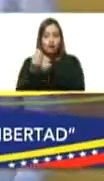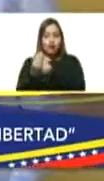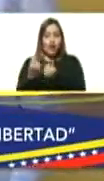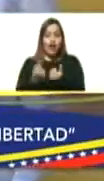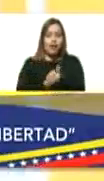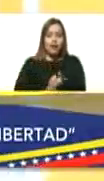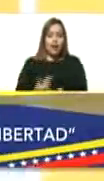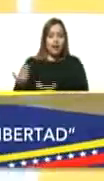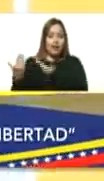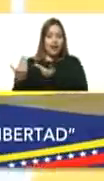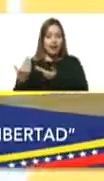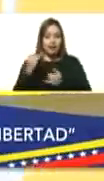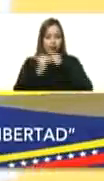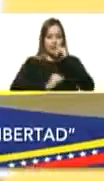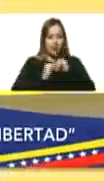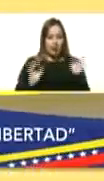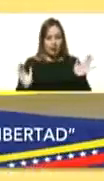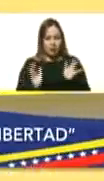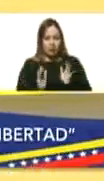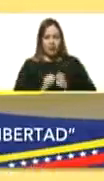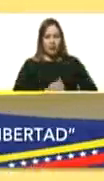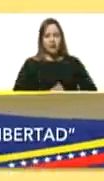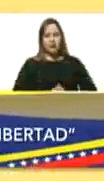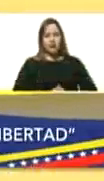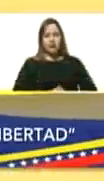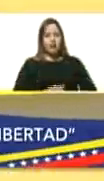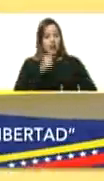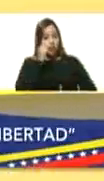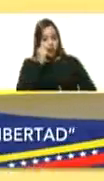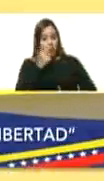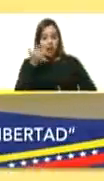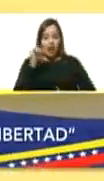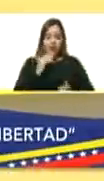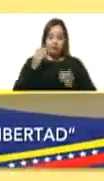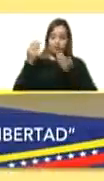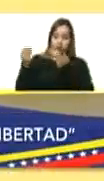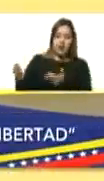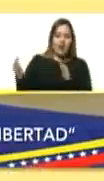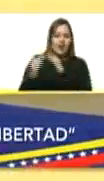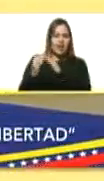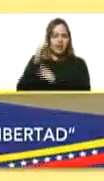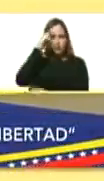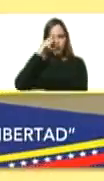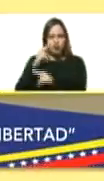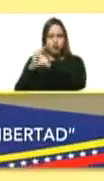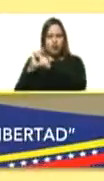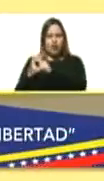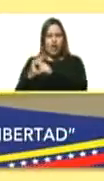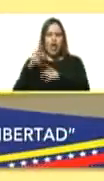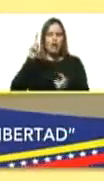nacida, y a ese hombre que le ha podido dar una vivienda digna a su esposa, a su familia. Y bueno, estamos